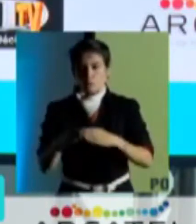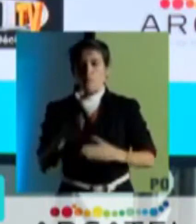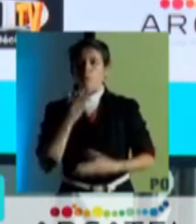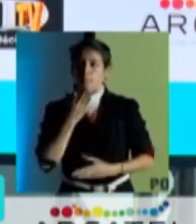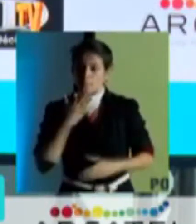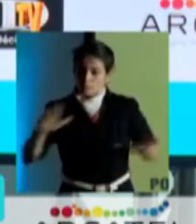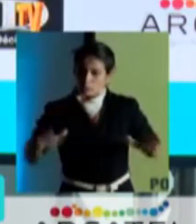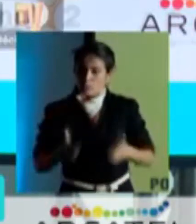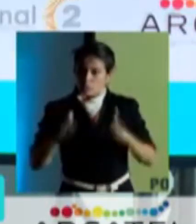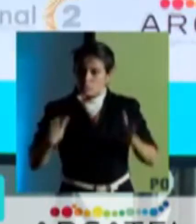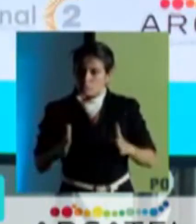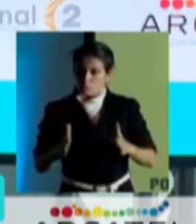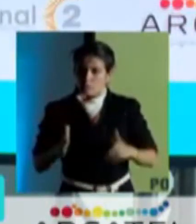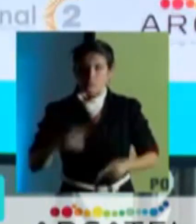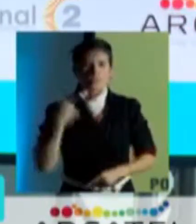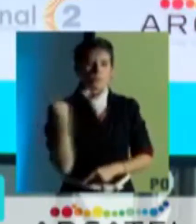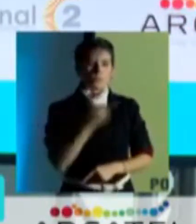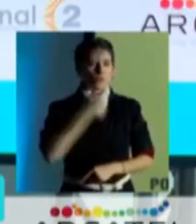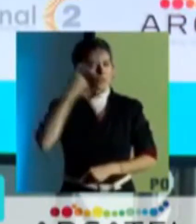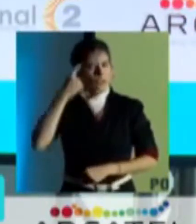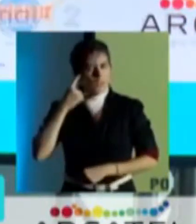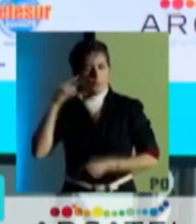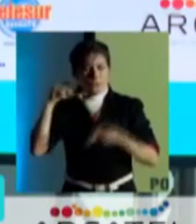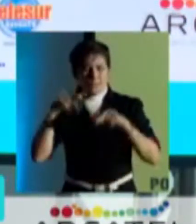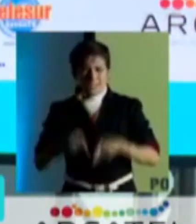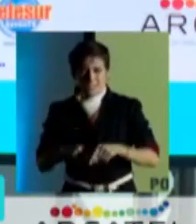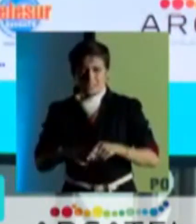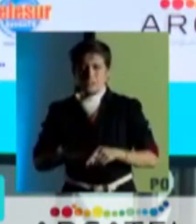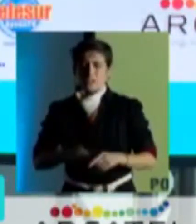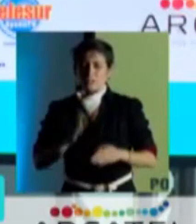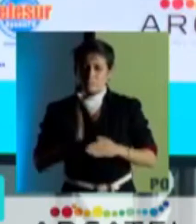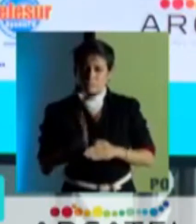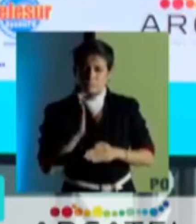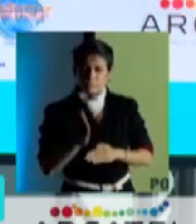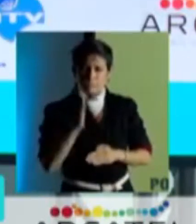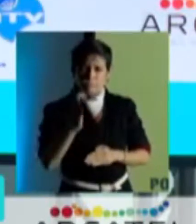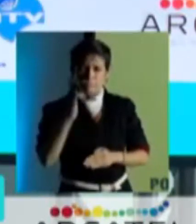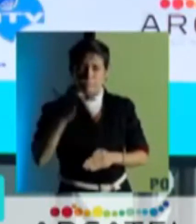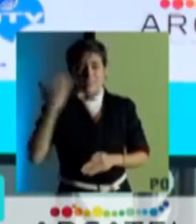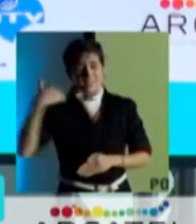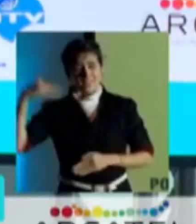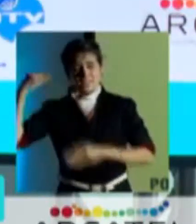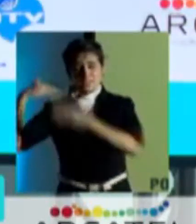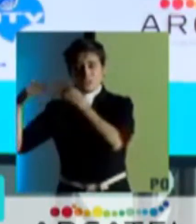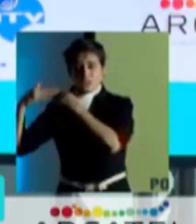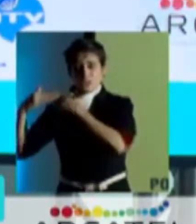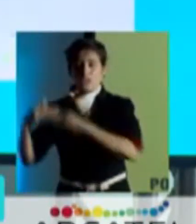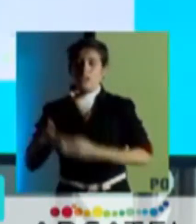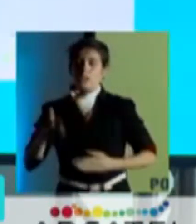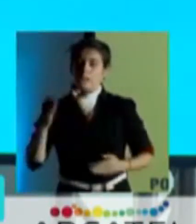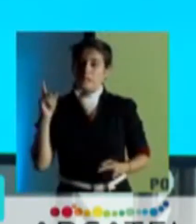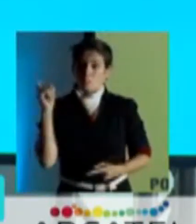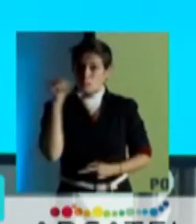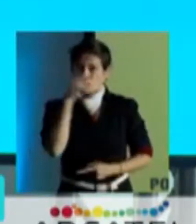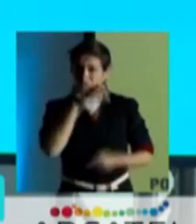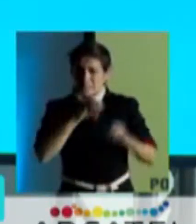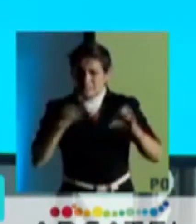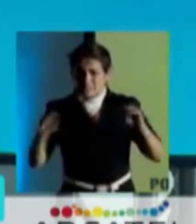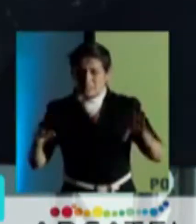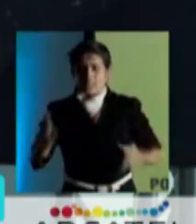camino que hemos construido no es centro de muchos obstáculos debe ser un factor a considerar para